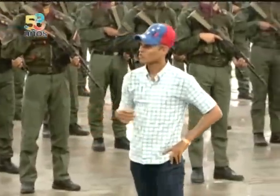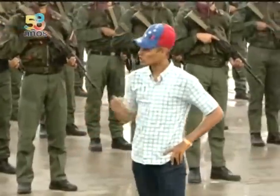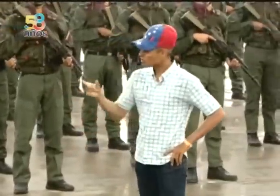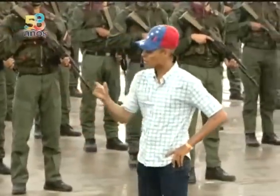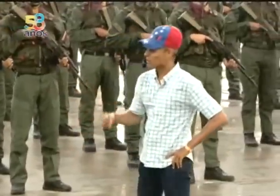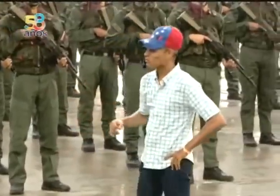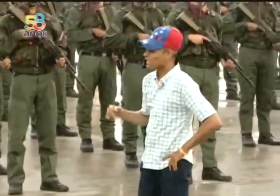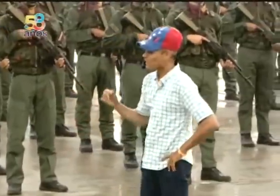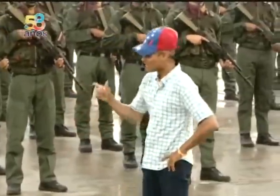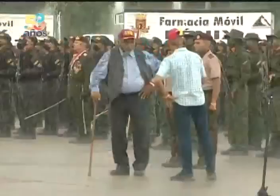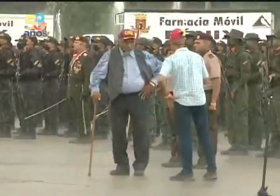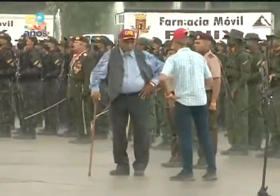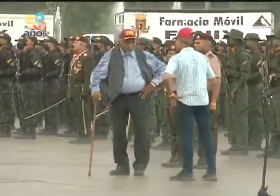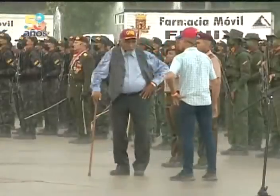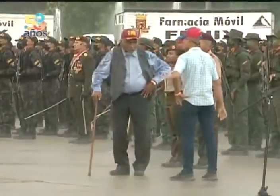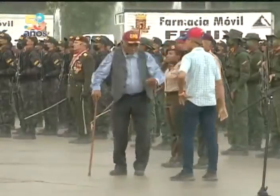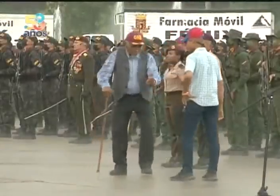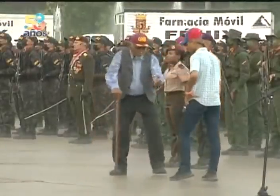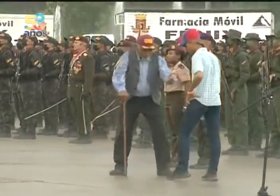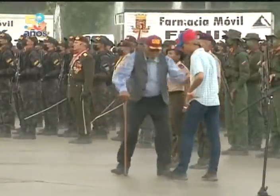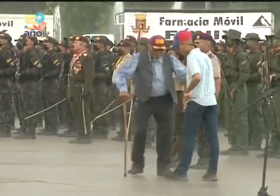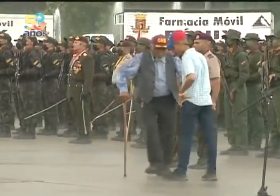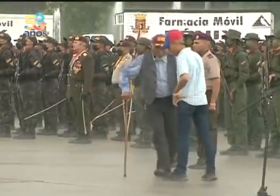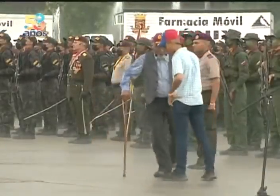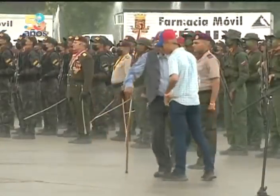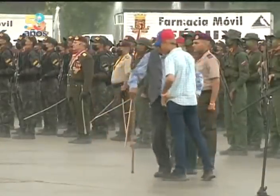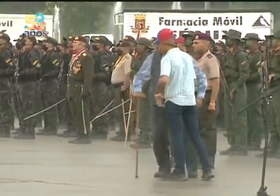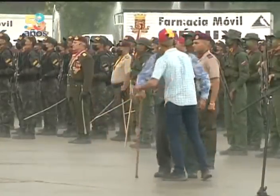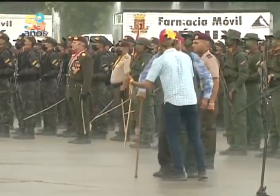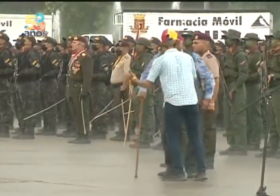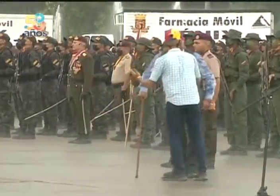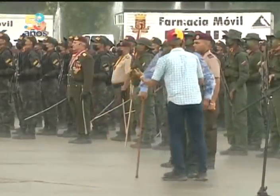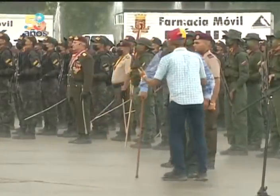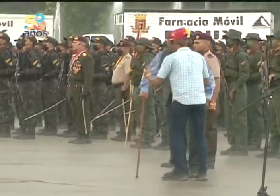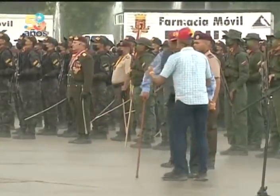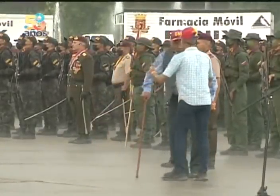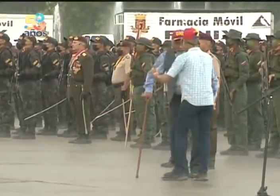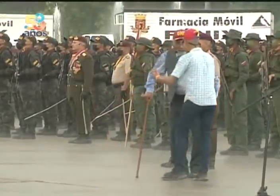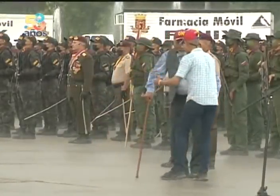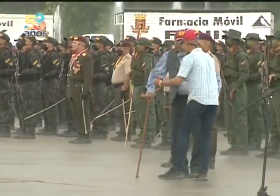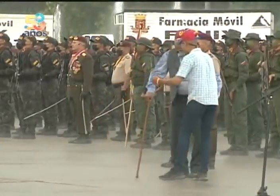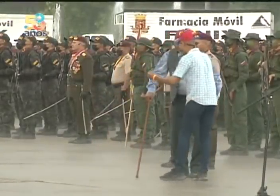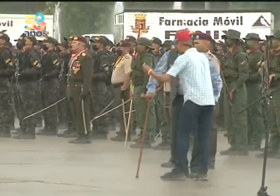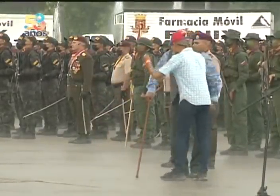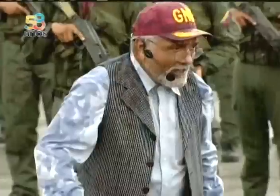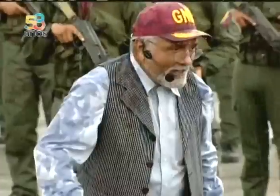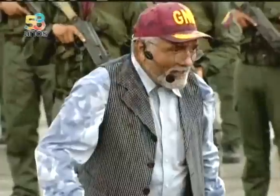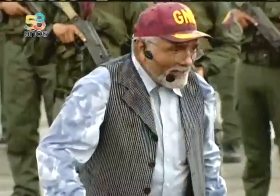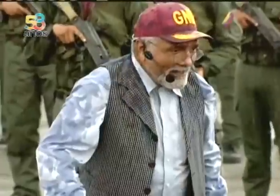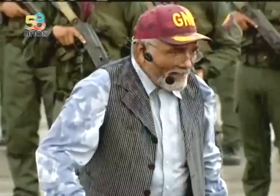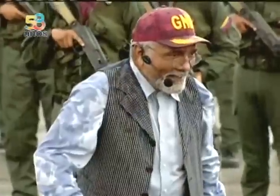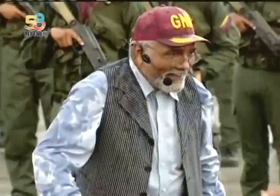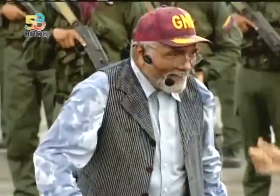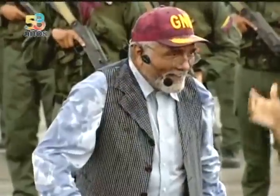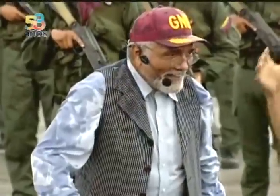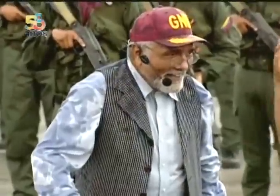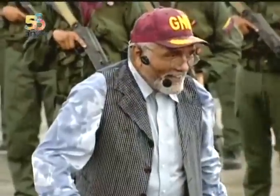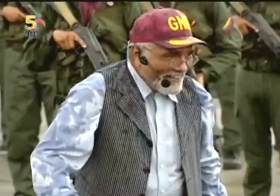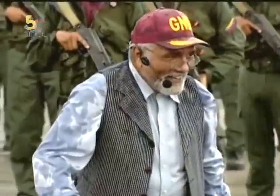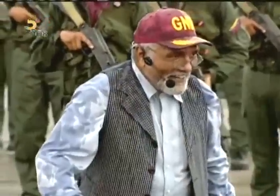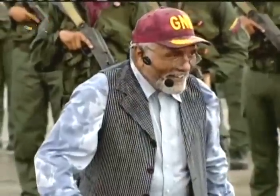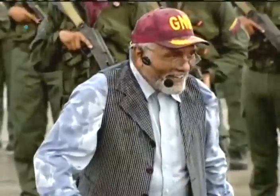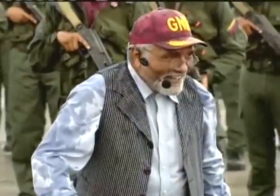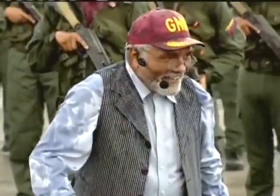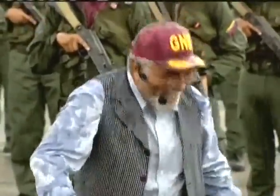Dime. Yo tengo una pregunta que me intriga mucho. A ver, pregunte, pues. Dígame, ¿qué significa el Ave Fénix para